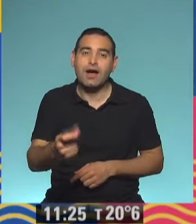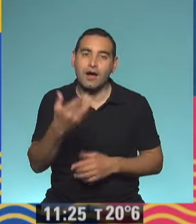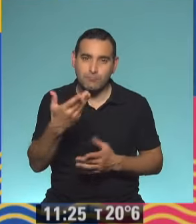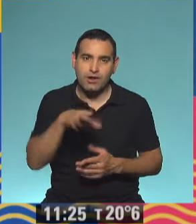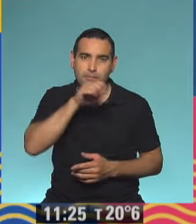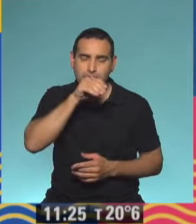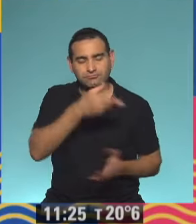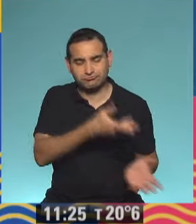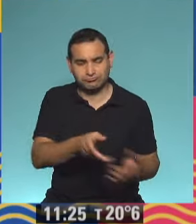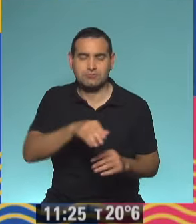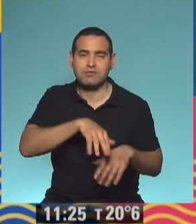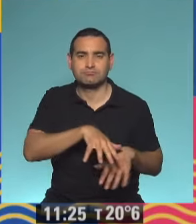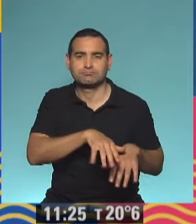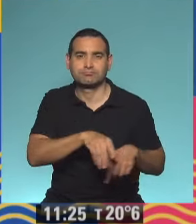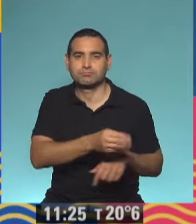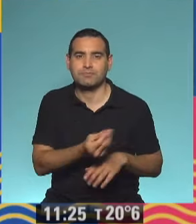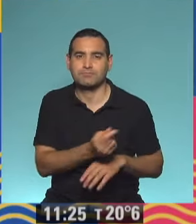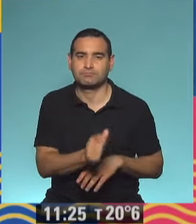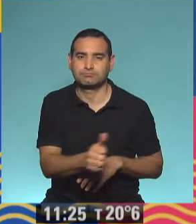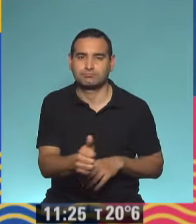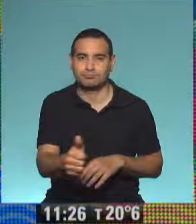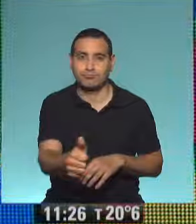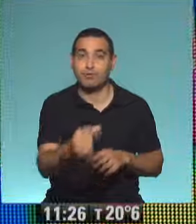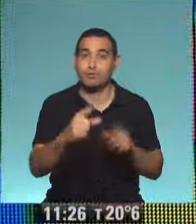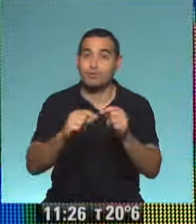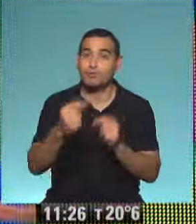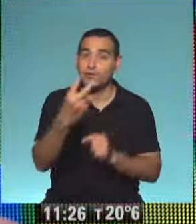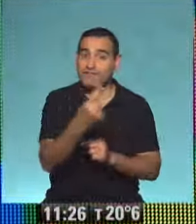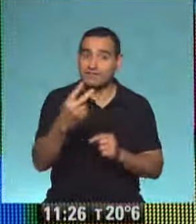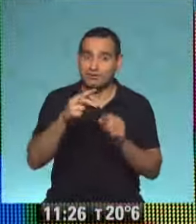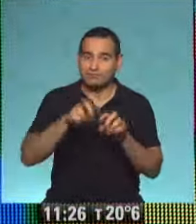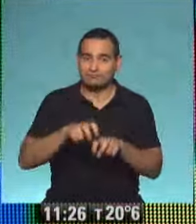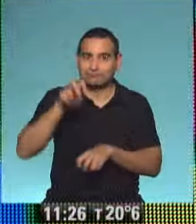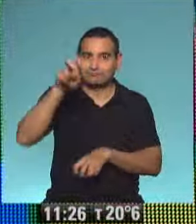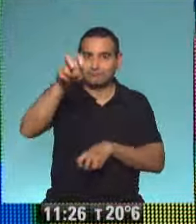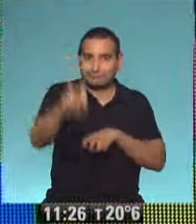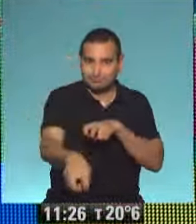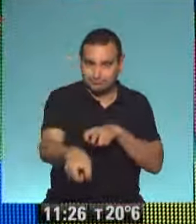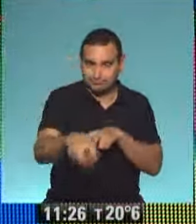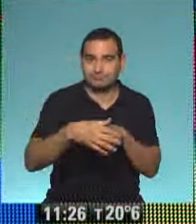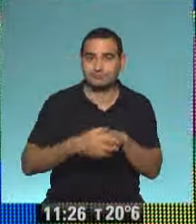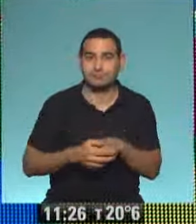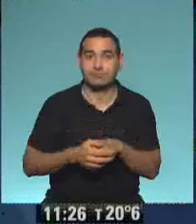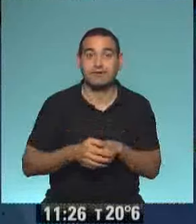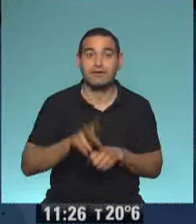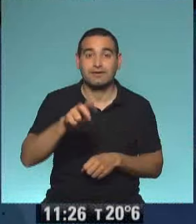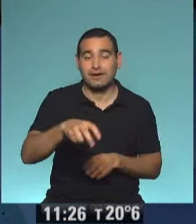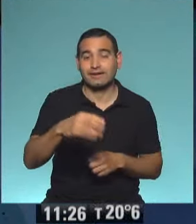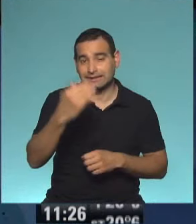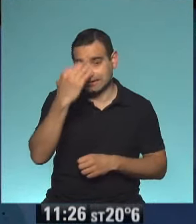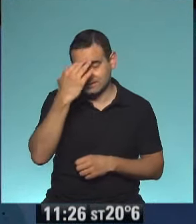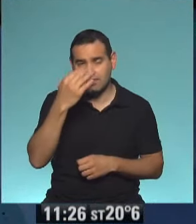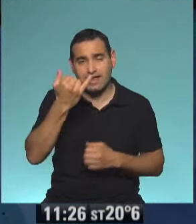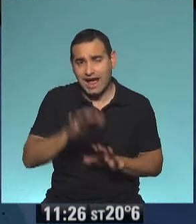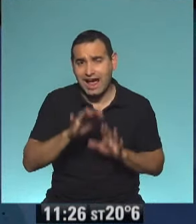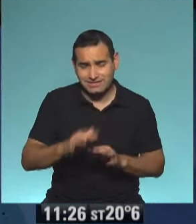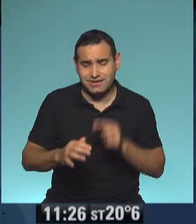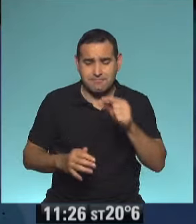por sus jardines y avanza al casillero 22. Ese sería como un atajo, ¿no? Claro. Si caes en el 15. Y así también con